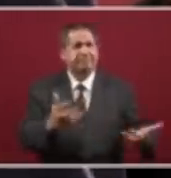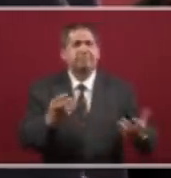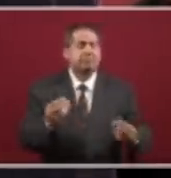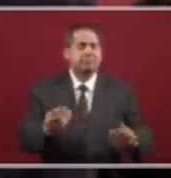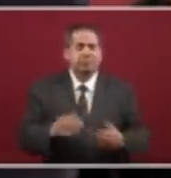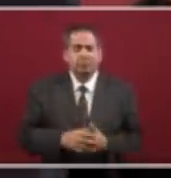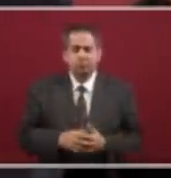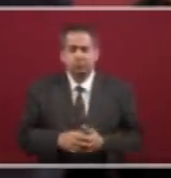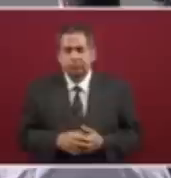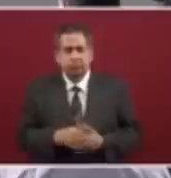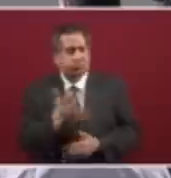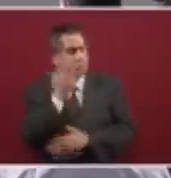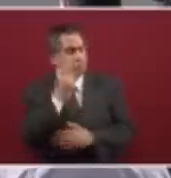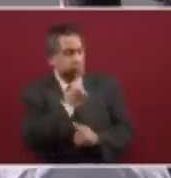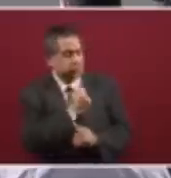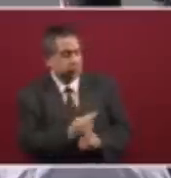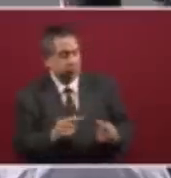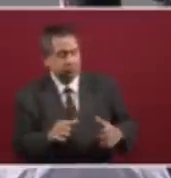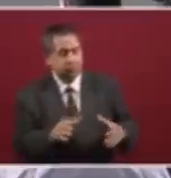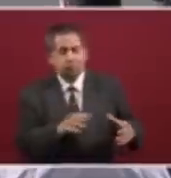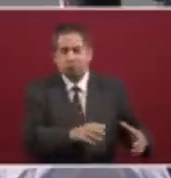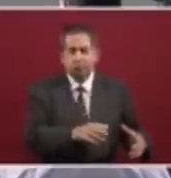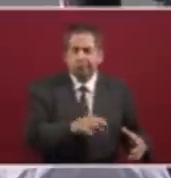en estancias infantiles